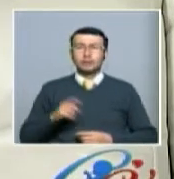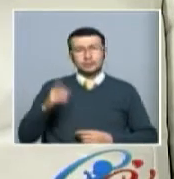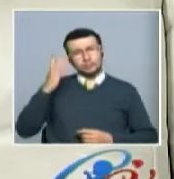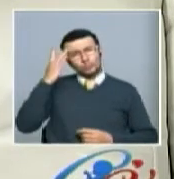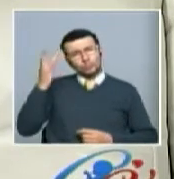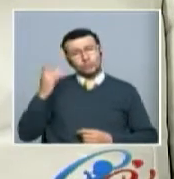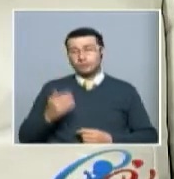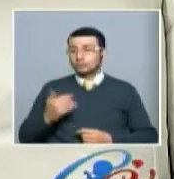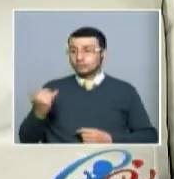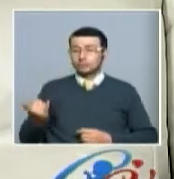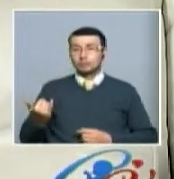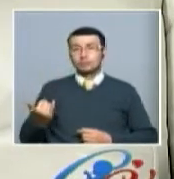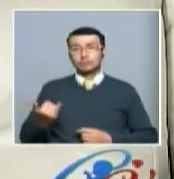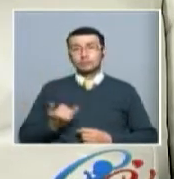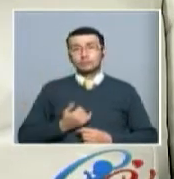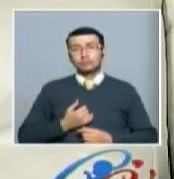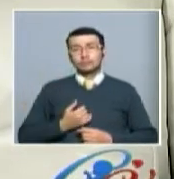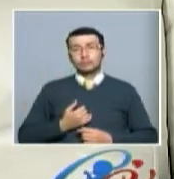corresponde también a